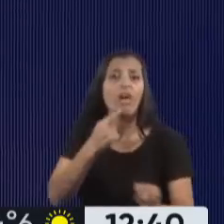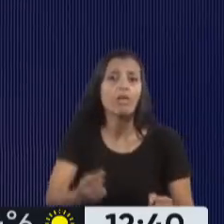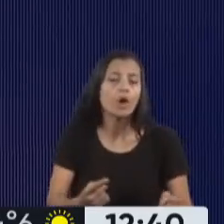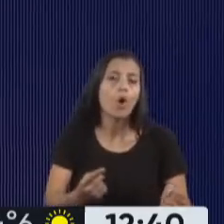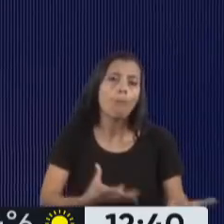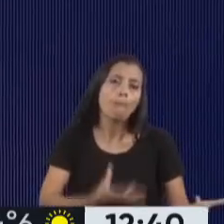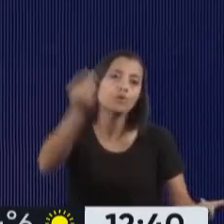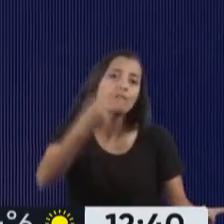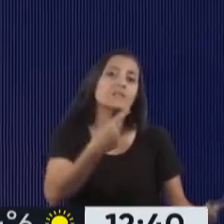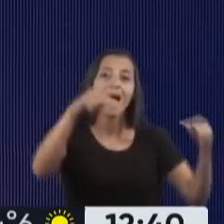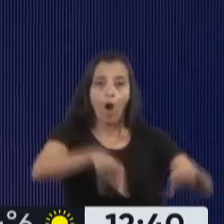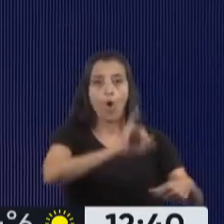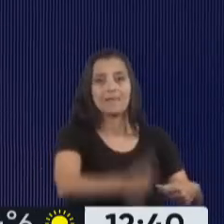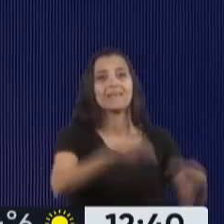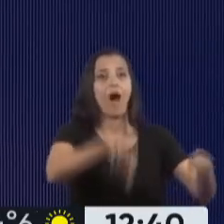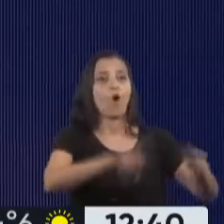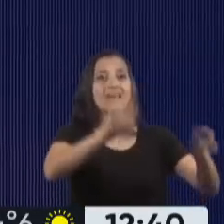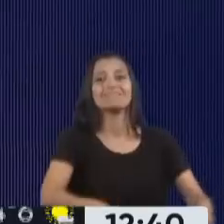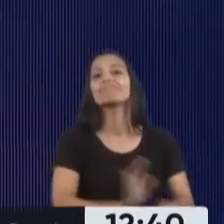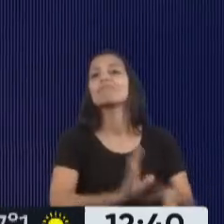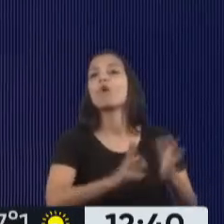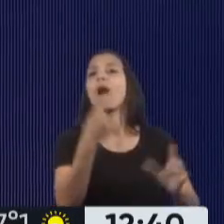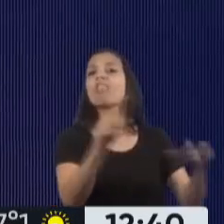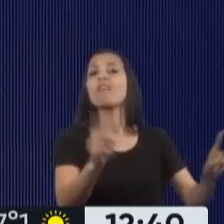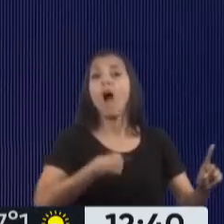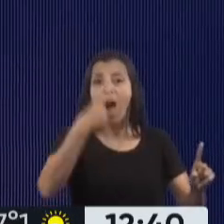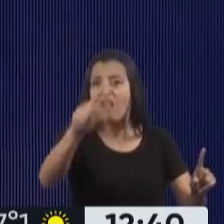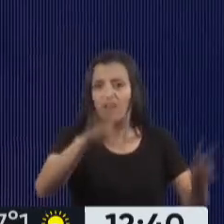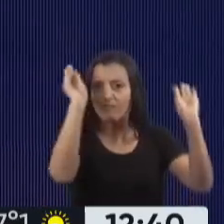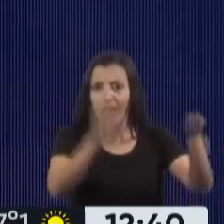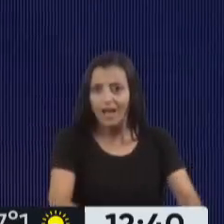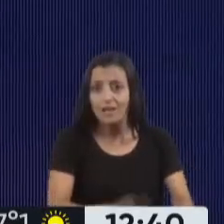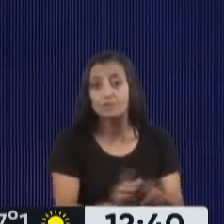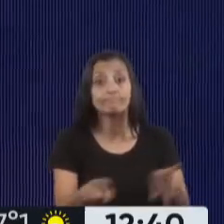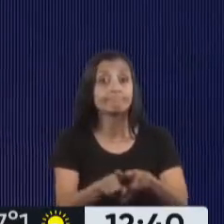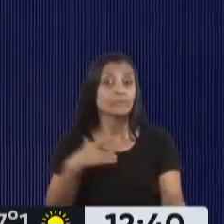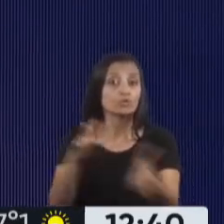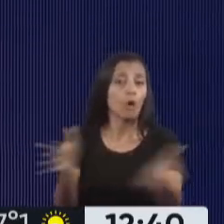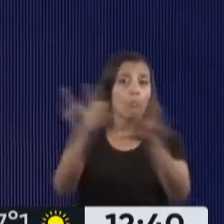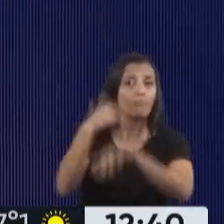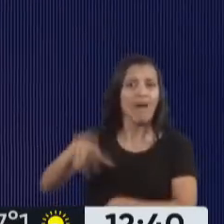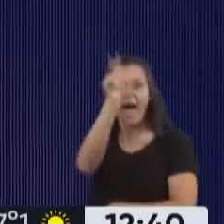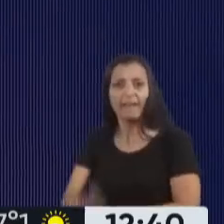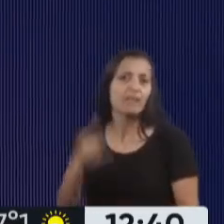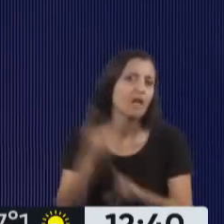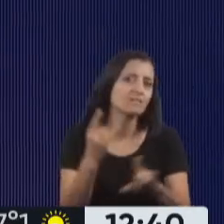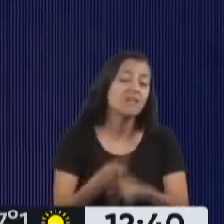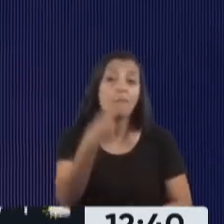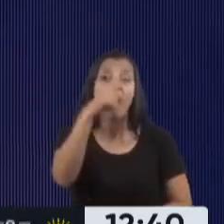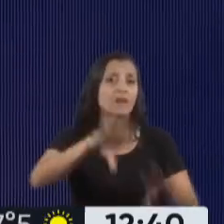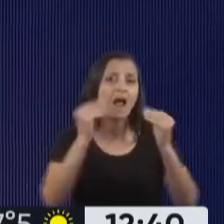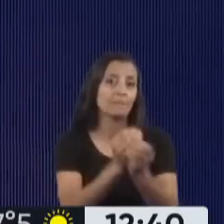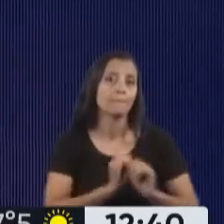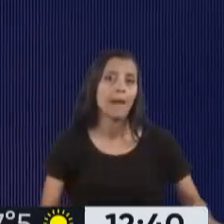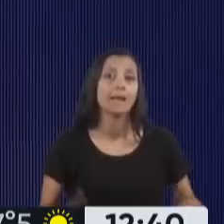vez va a ser diferente y siempre terminó de la misma manera. En el caso argentino siempre terminó mal. Así que